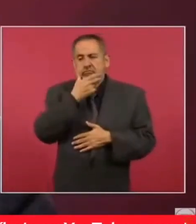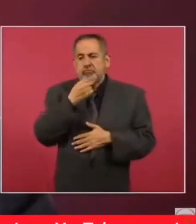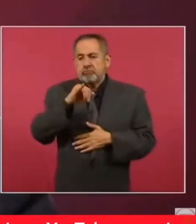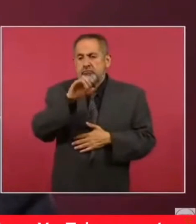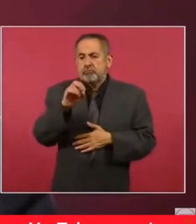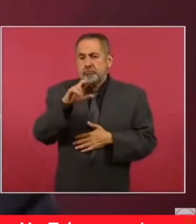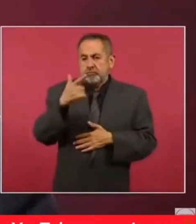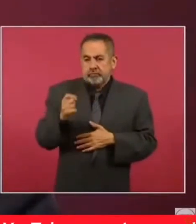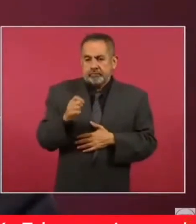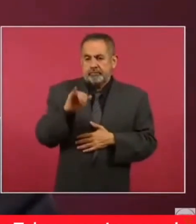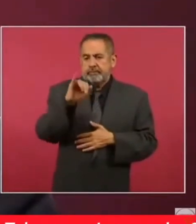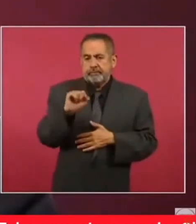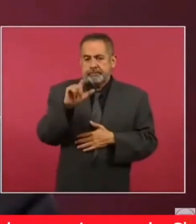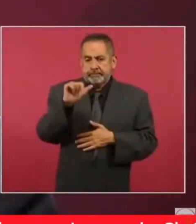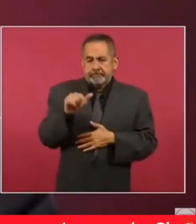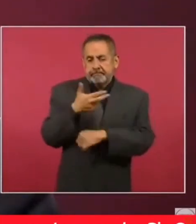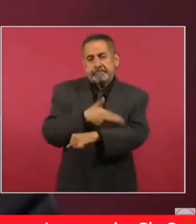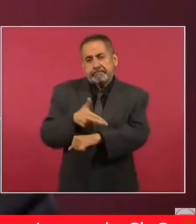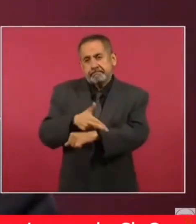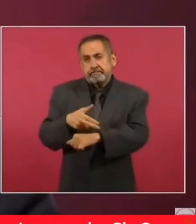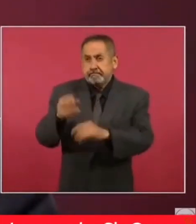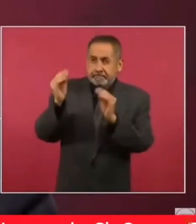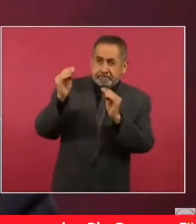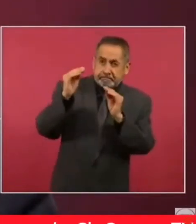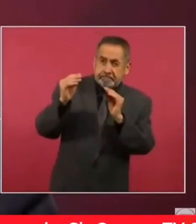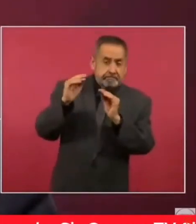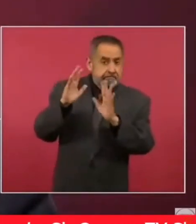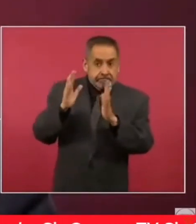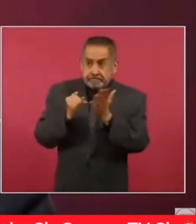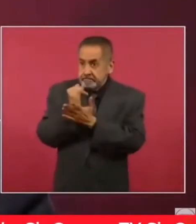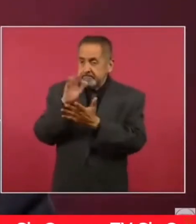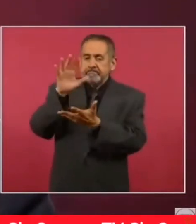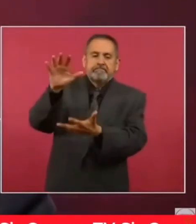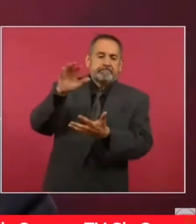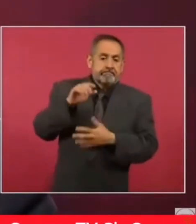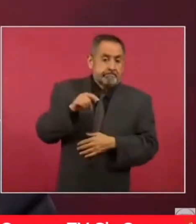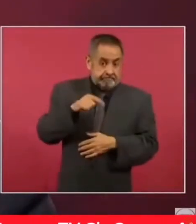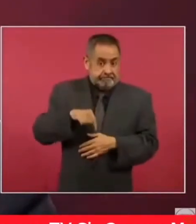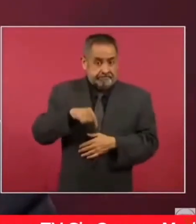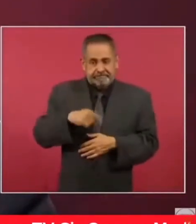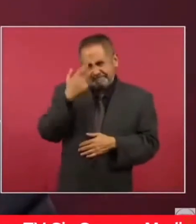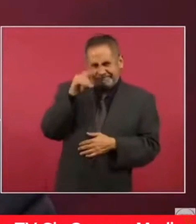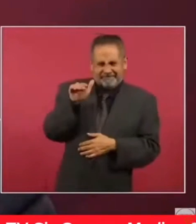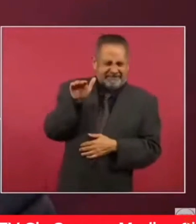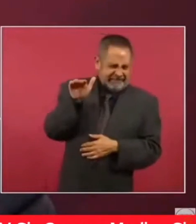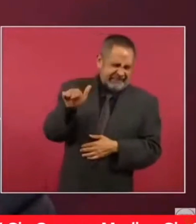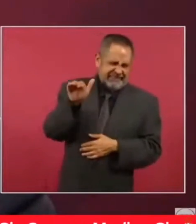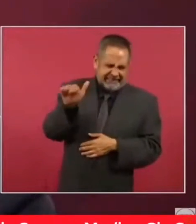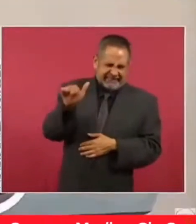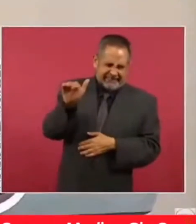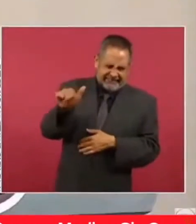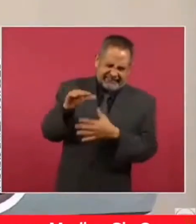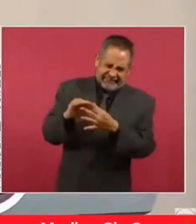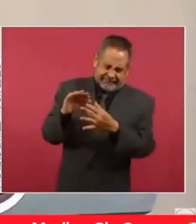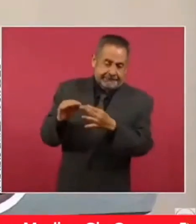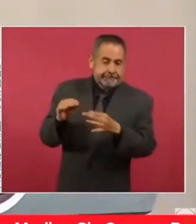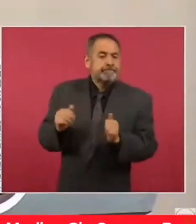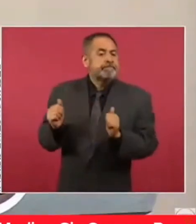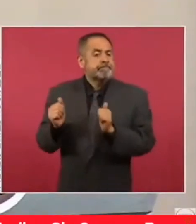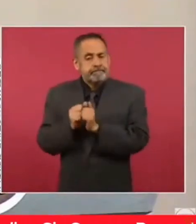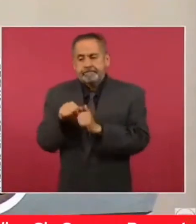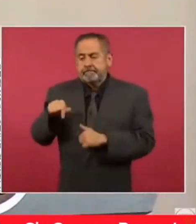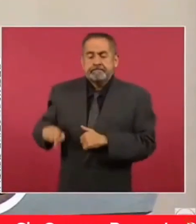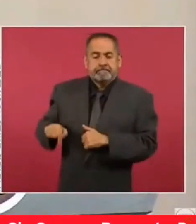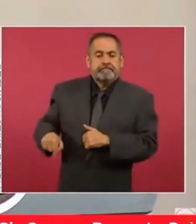Jorge Islas. Ellos estuvieron de manera insistente, por supuesto, con el